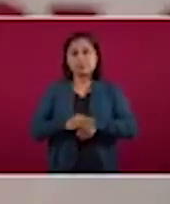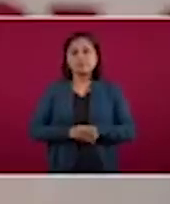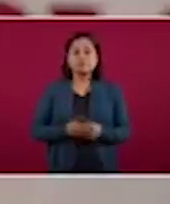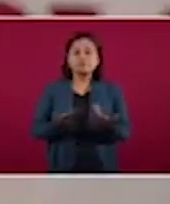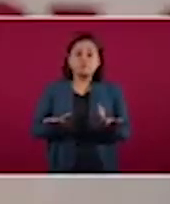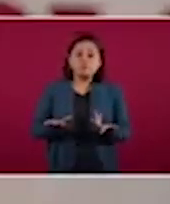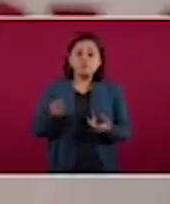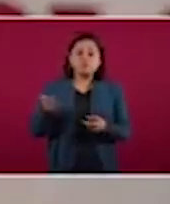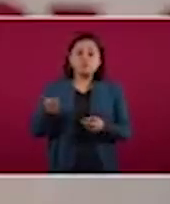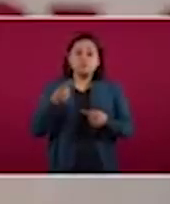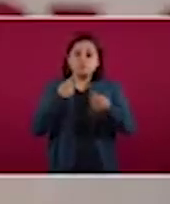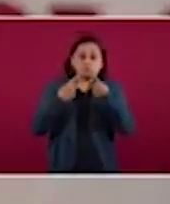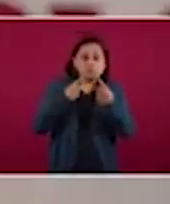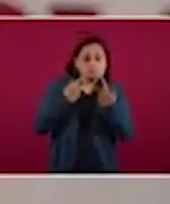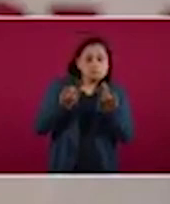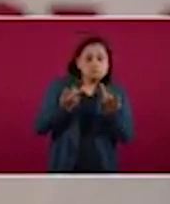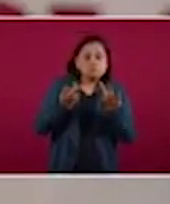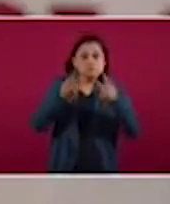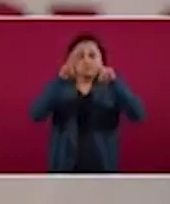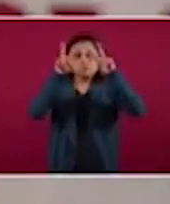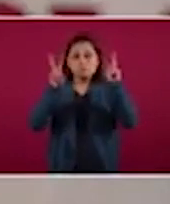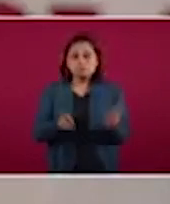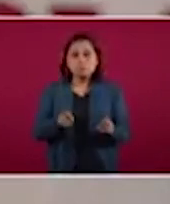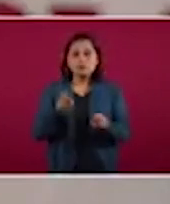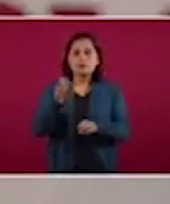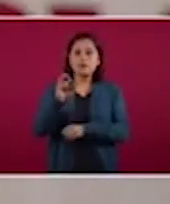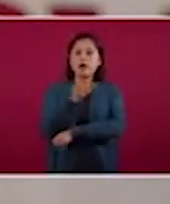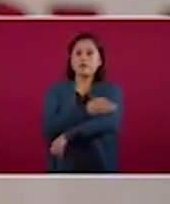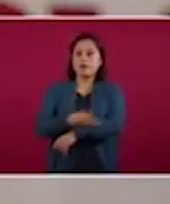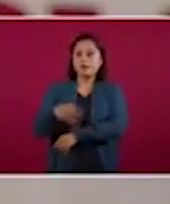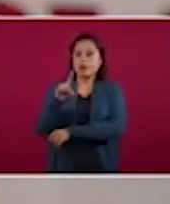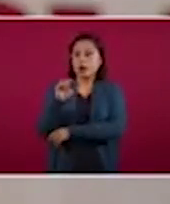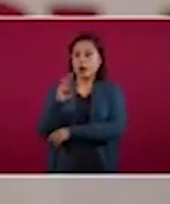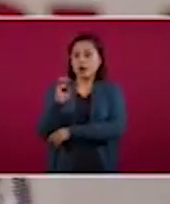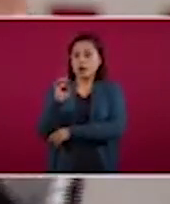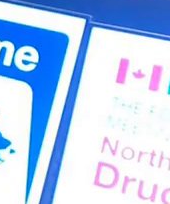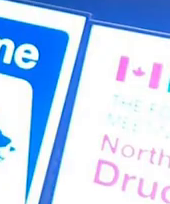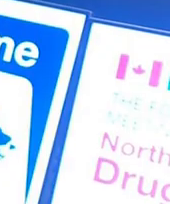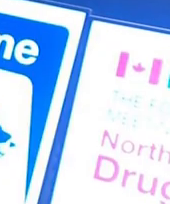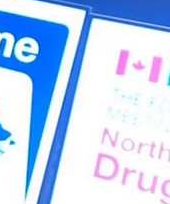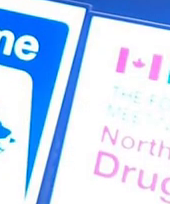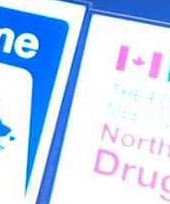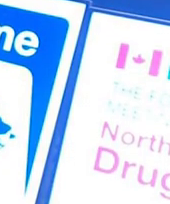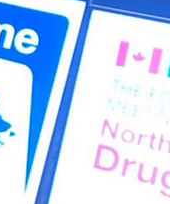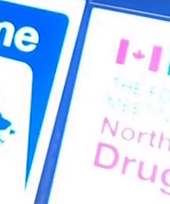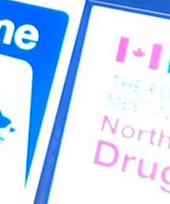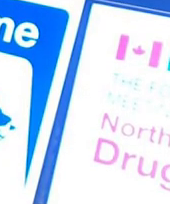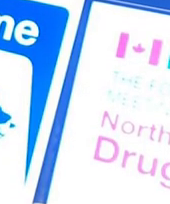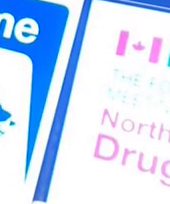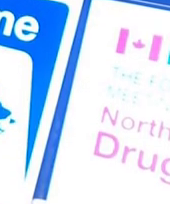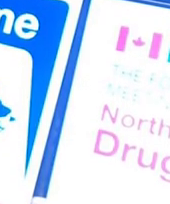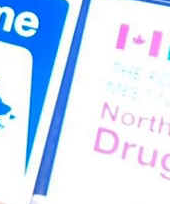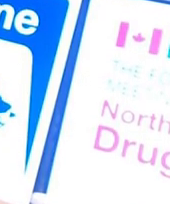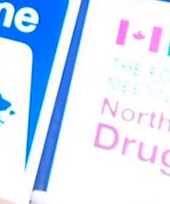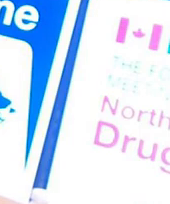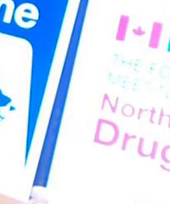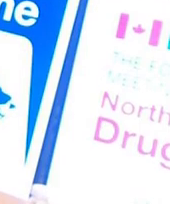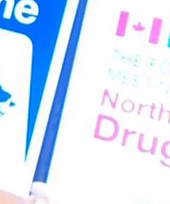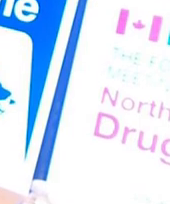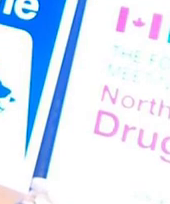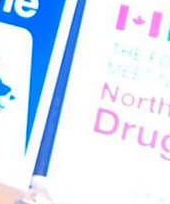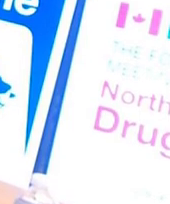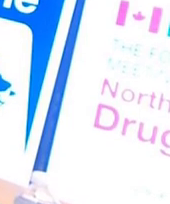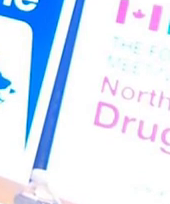ganó la cooperación y confió en que se tendrán buenos resultados con esta decisión. El pasado 27 de noviembre, el